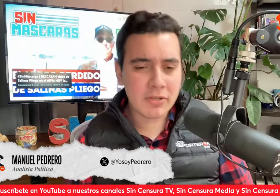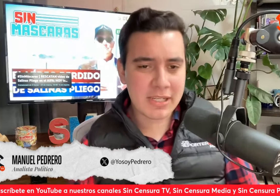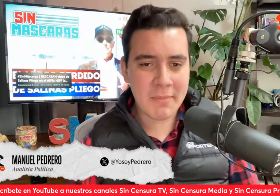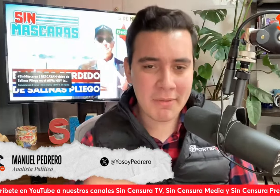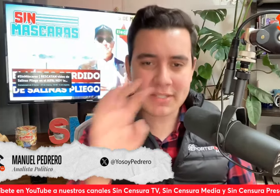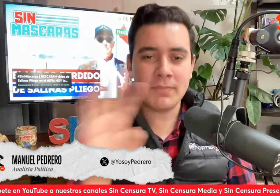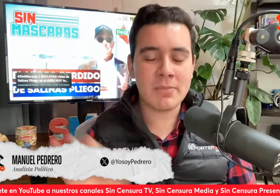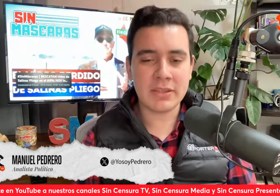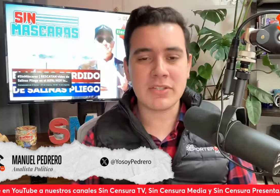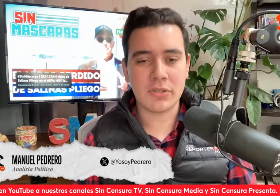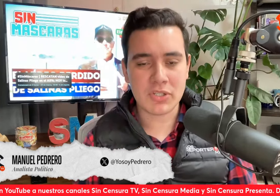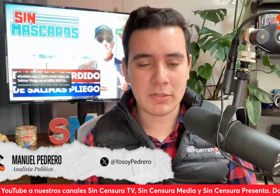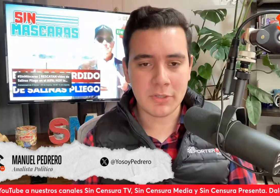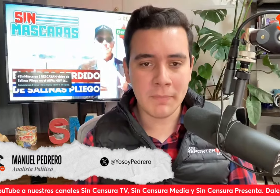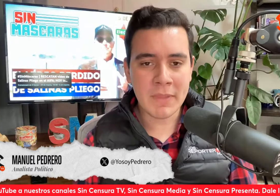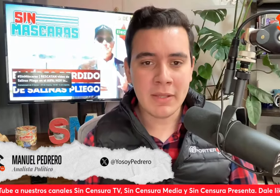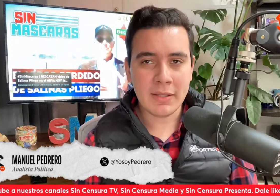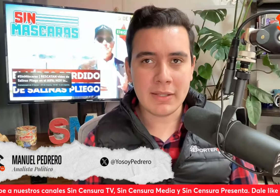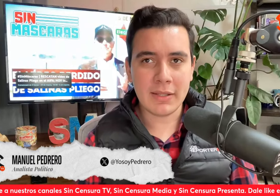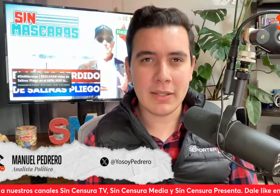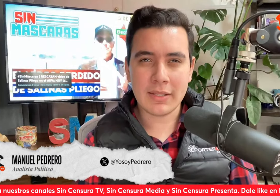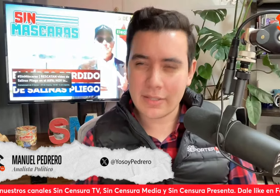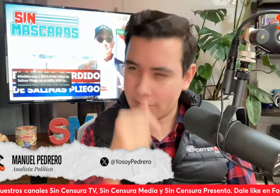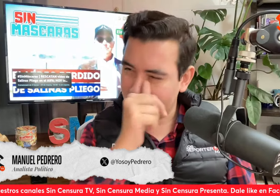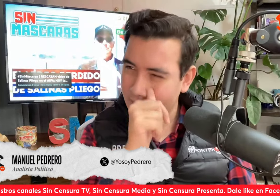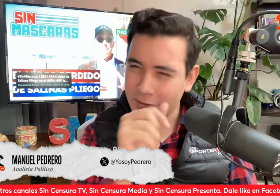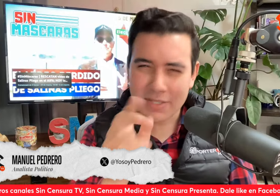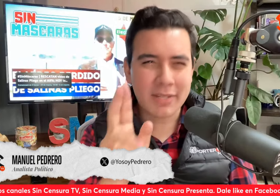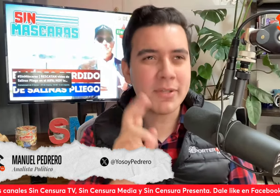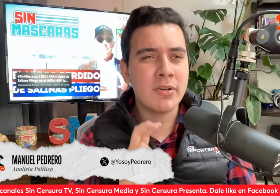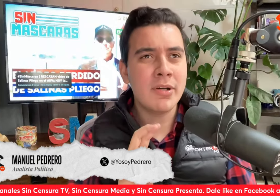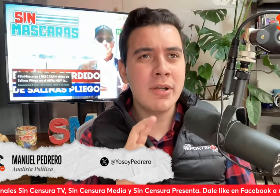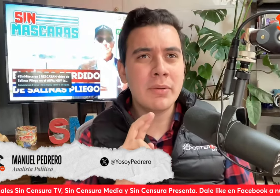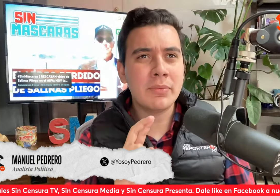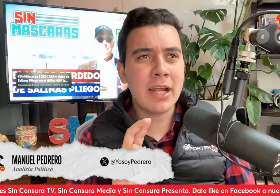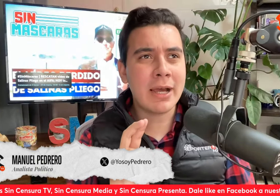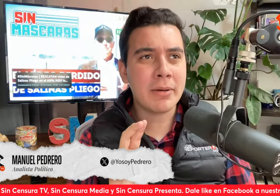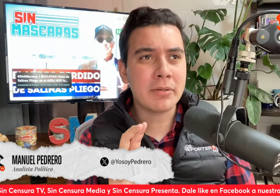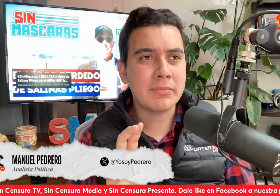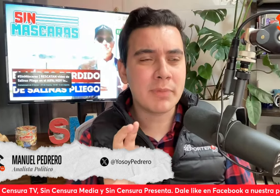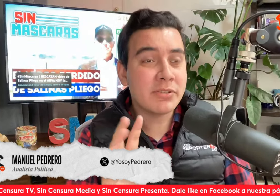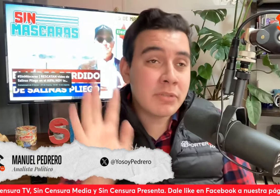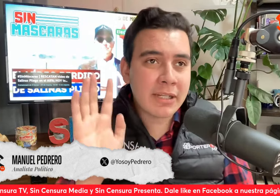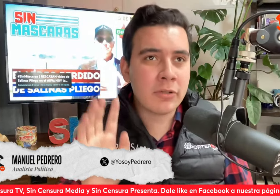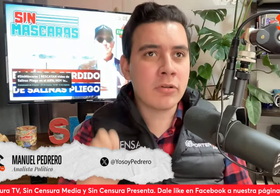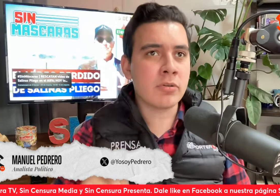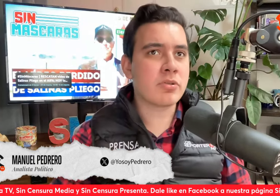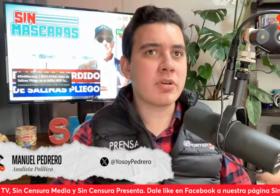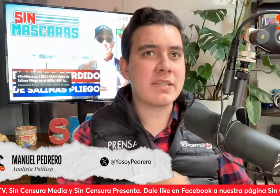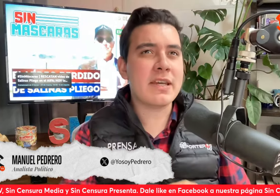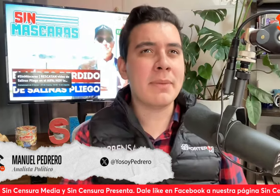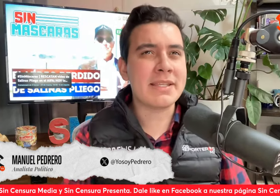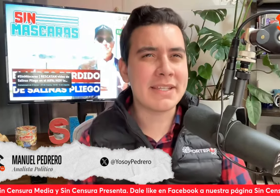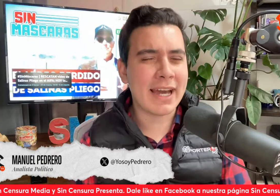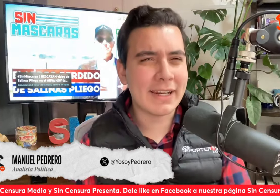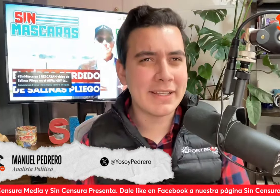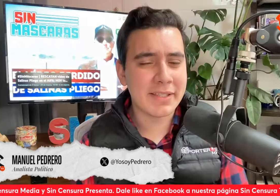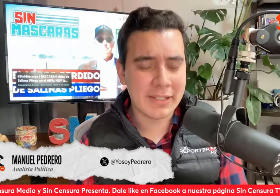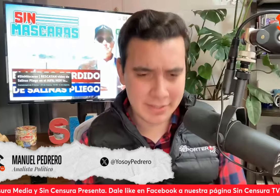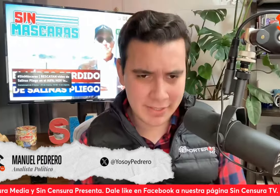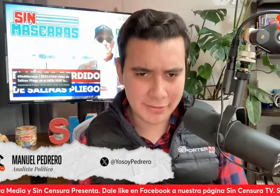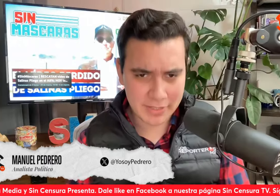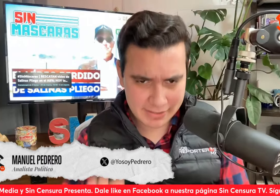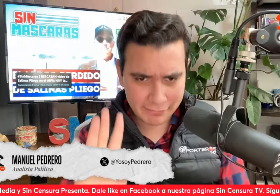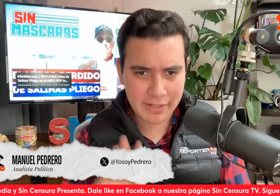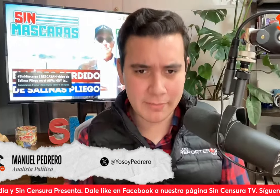primero se llamaba simplemente so no eh que lo escribió una persona que no conozco que se llama Scarlet